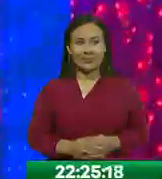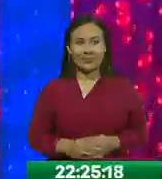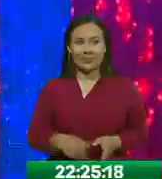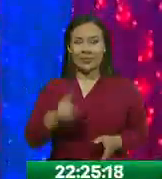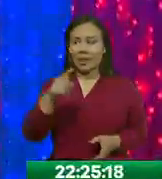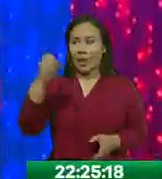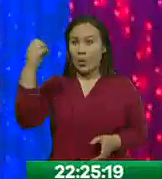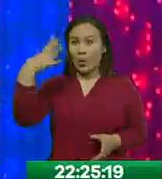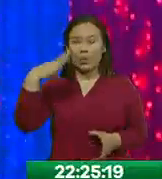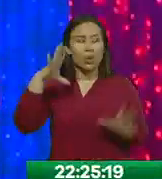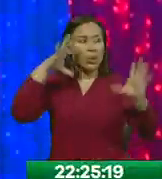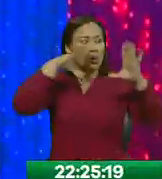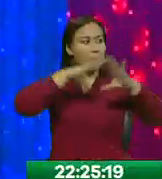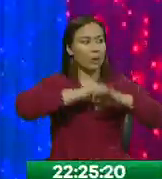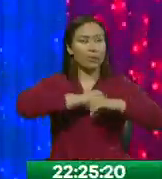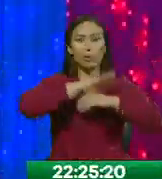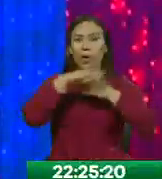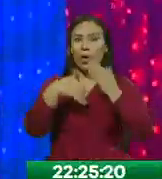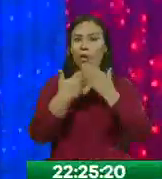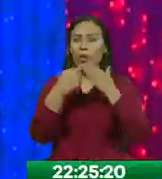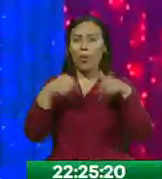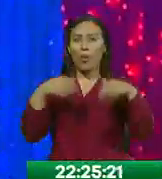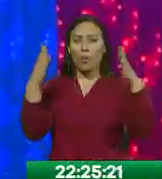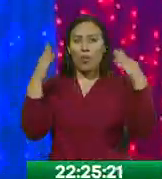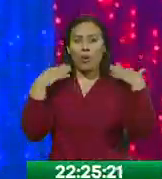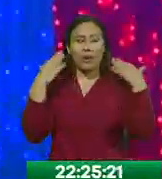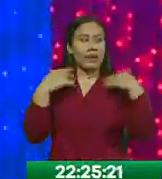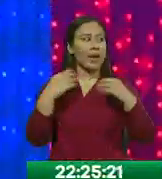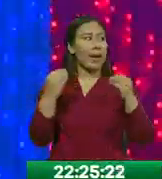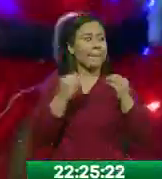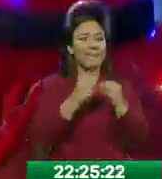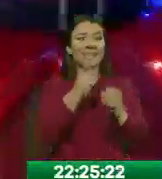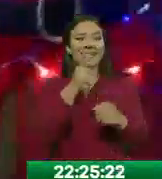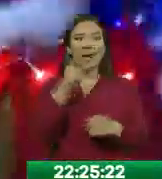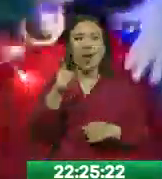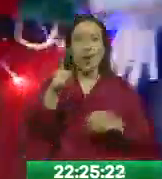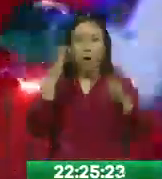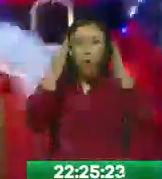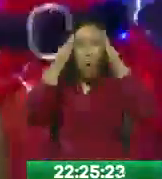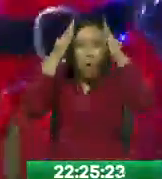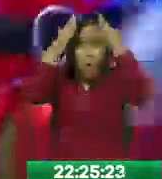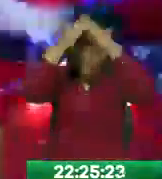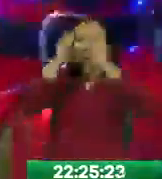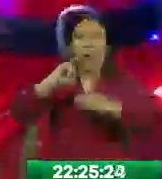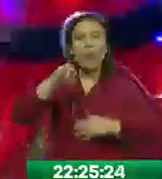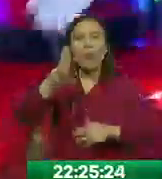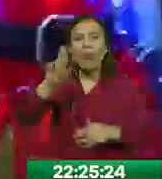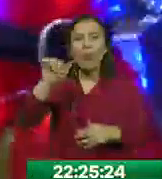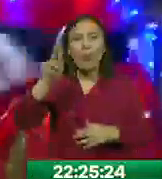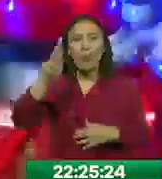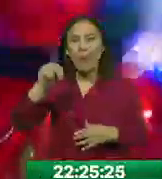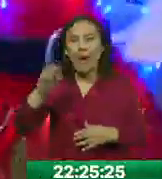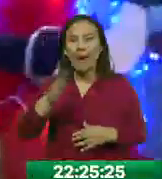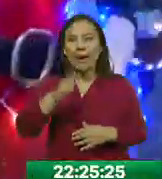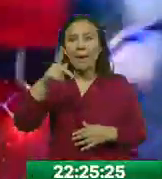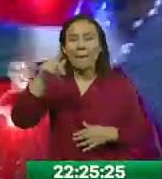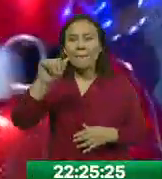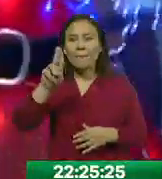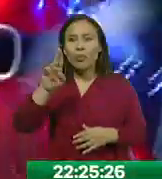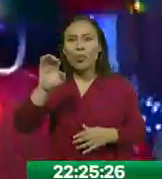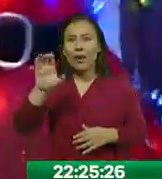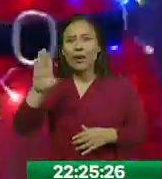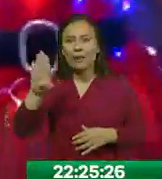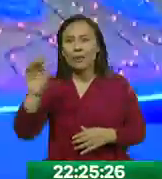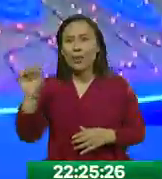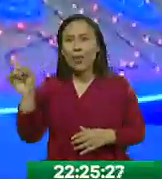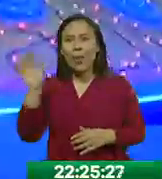Caía la noche en Guayaquil. Sin embargo, Juan Pueblo y todos sus amigos iluminaban, brillaban